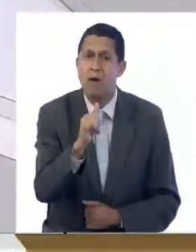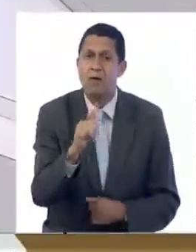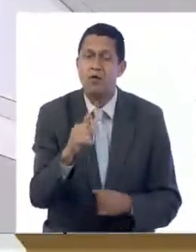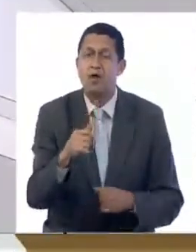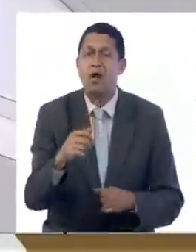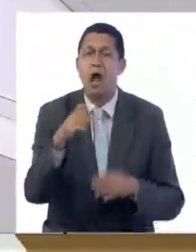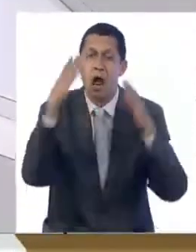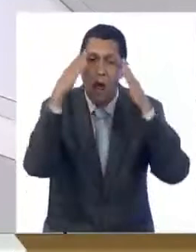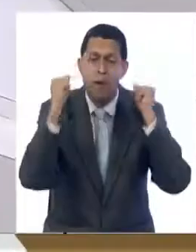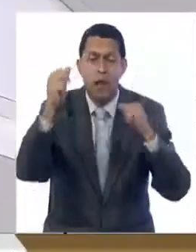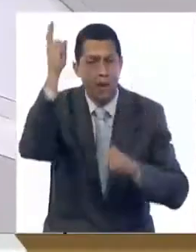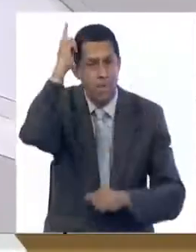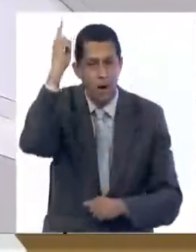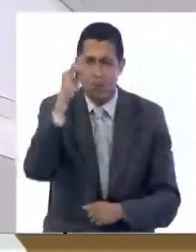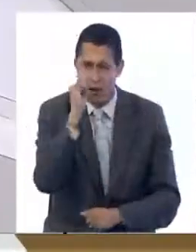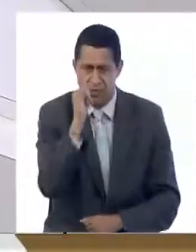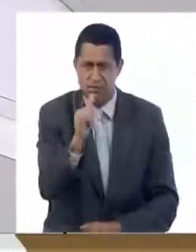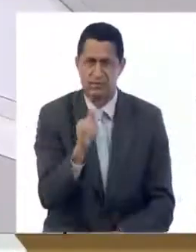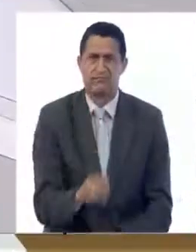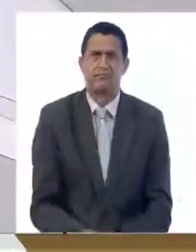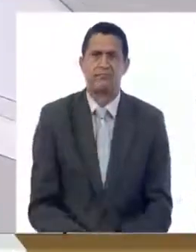la Embajada de Perú. Adelante, Sue.